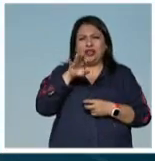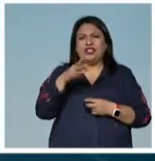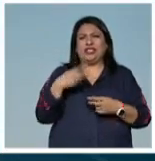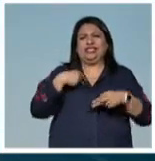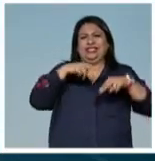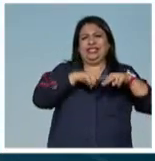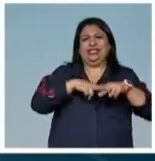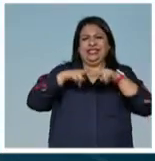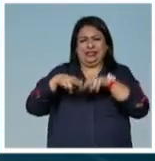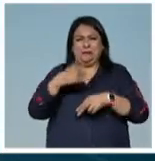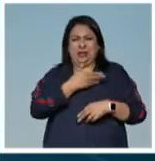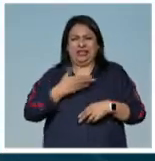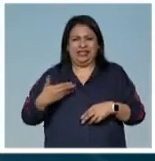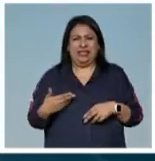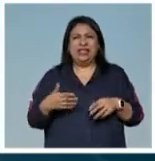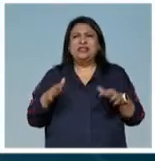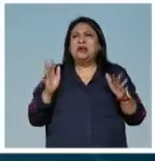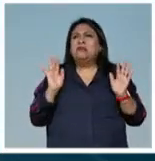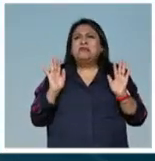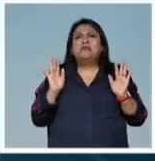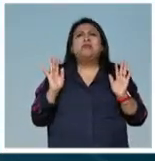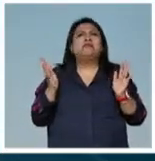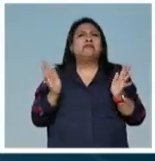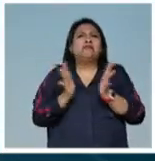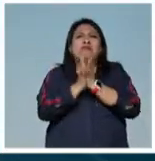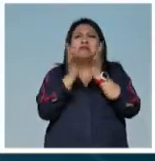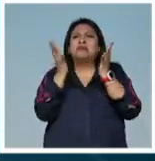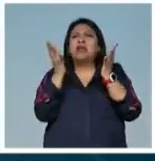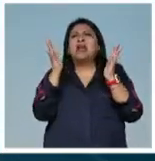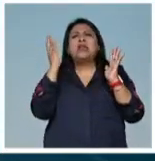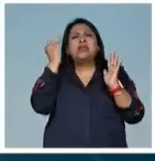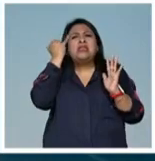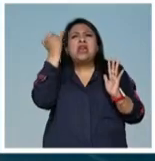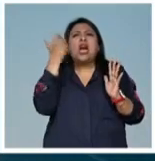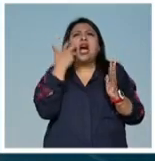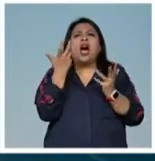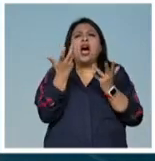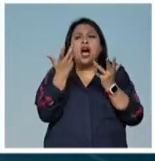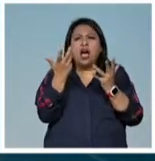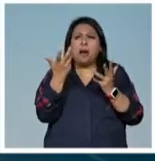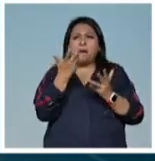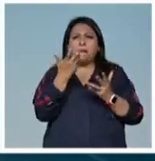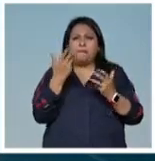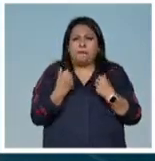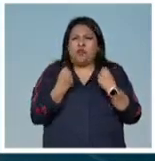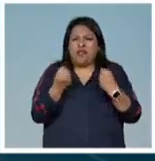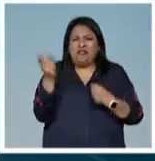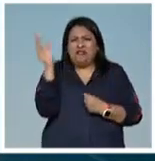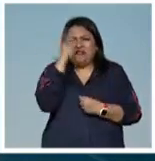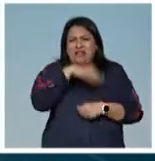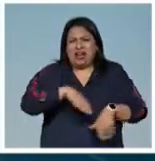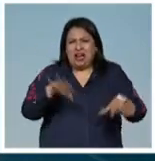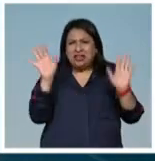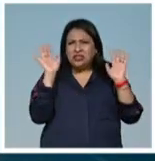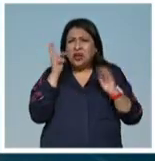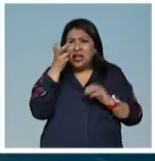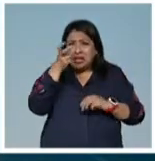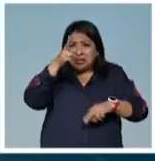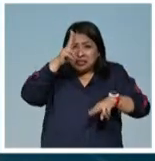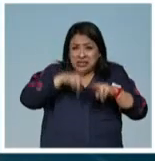en la silla presidencial, había colaborado a construir el mito del ansia de poder, y es falso. Primero, no era la